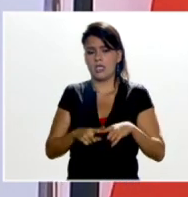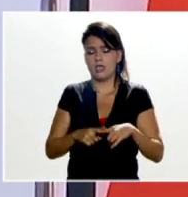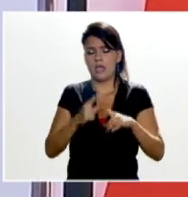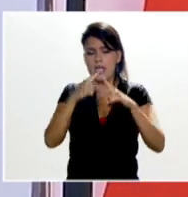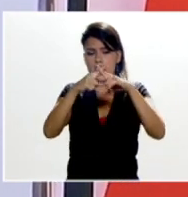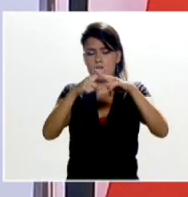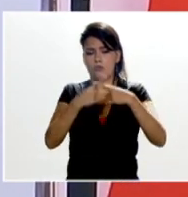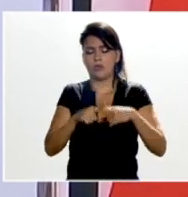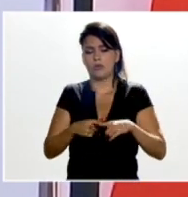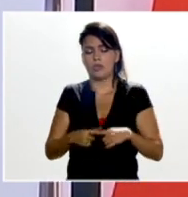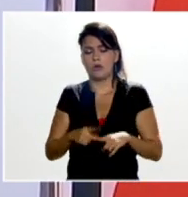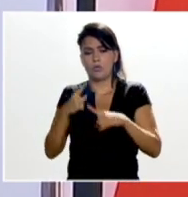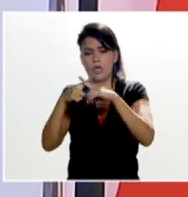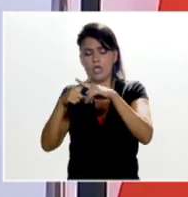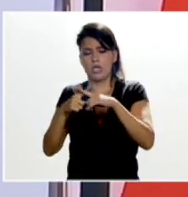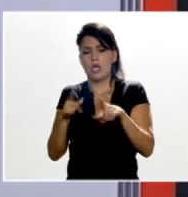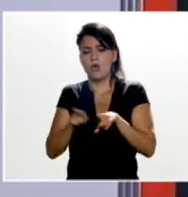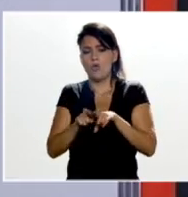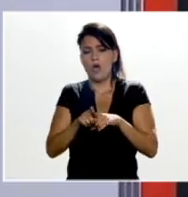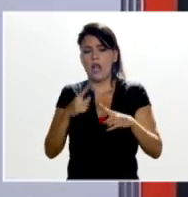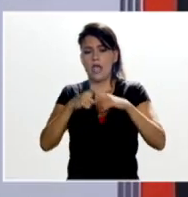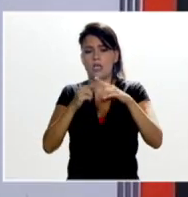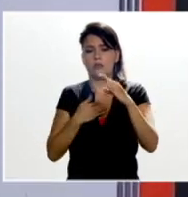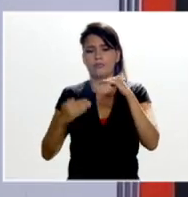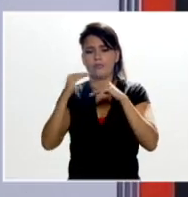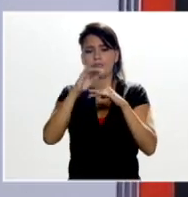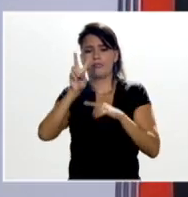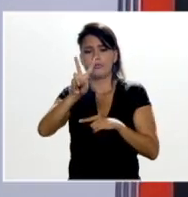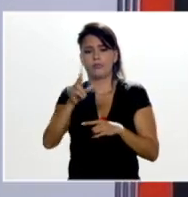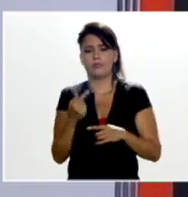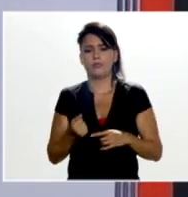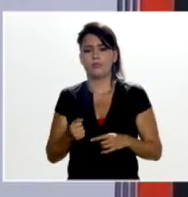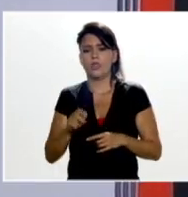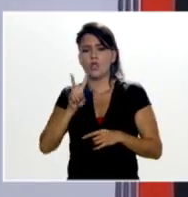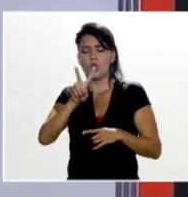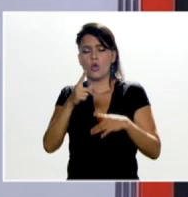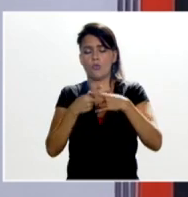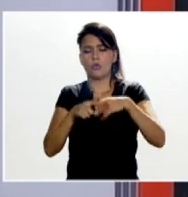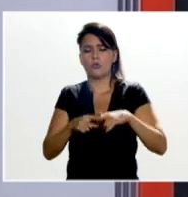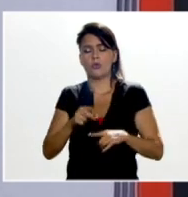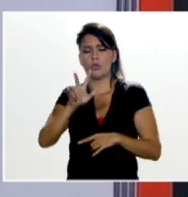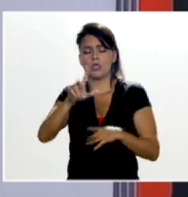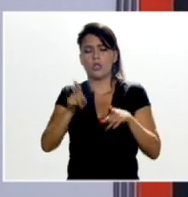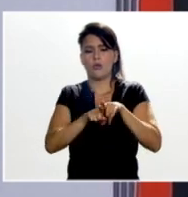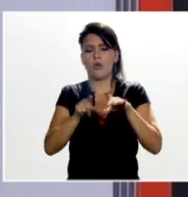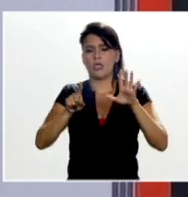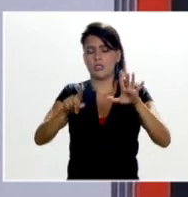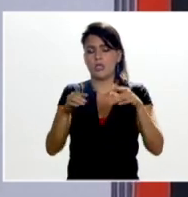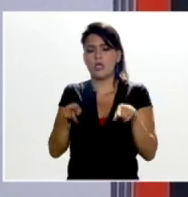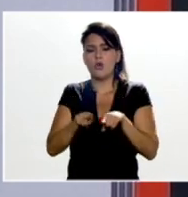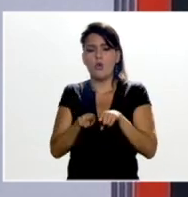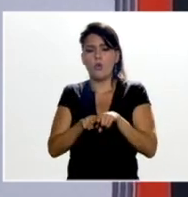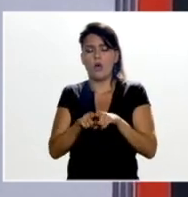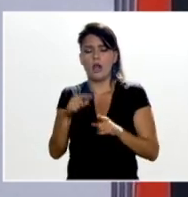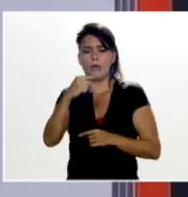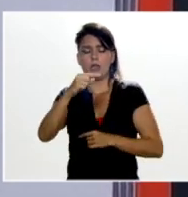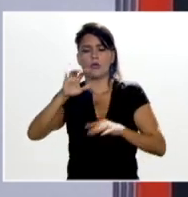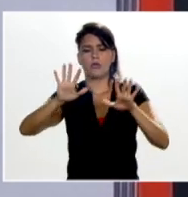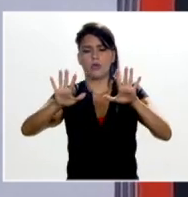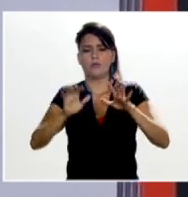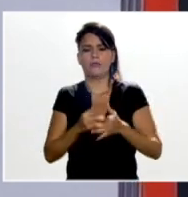x al cuadrado, menos 2 por 3, 6. igual a menos